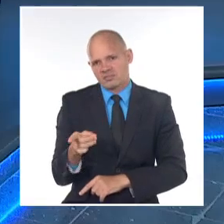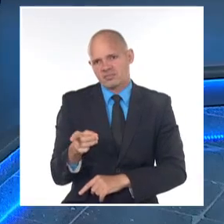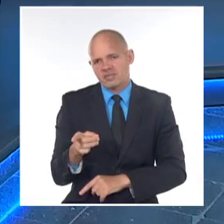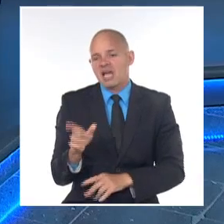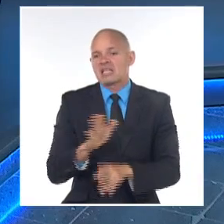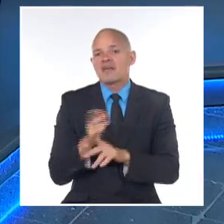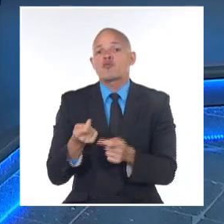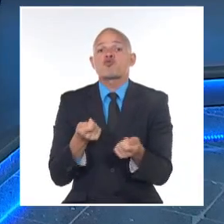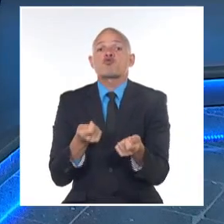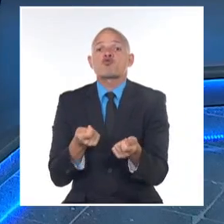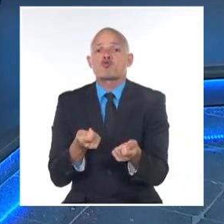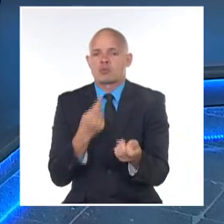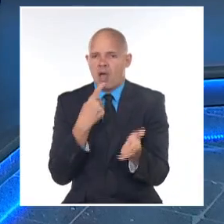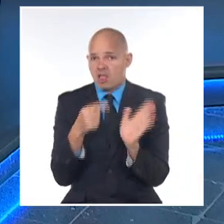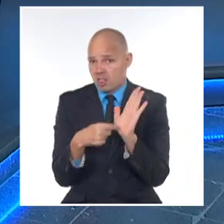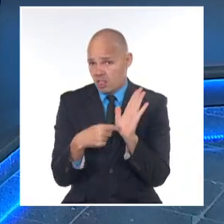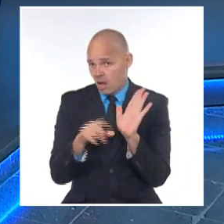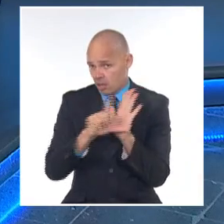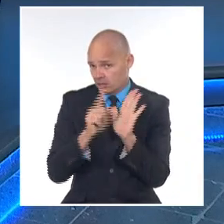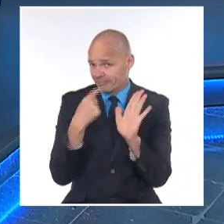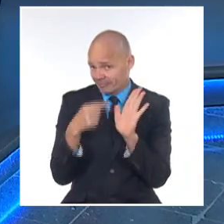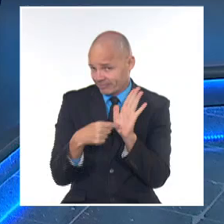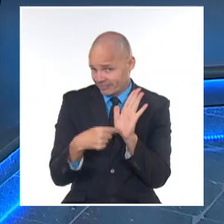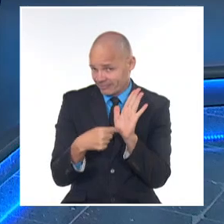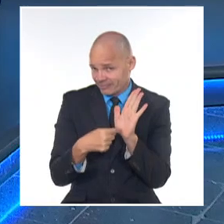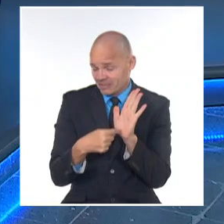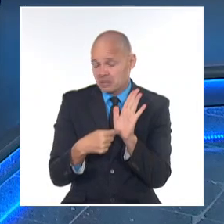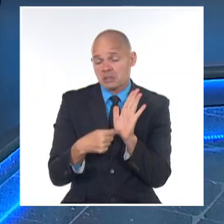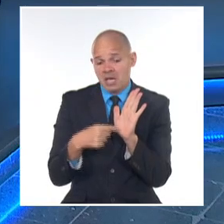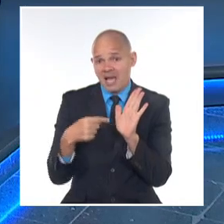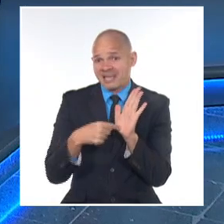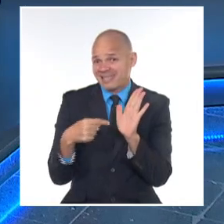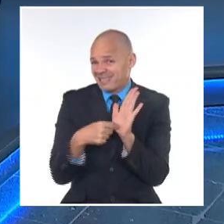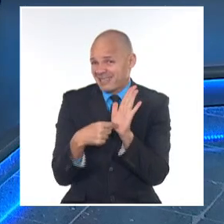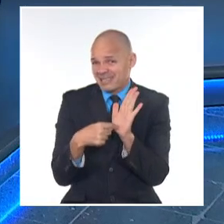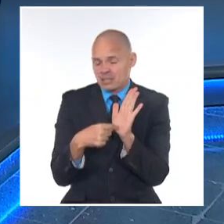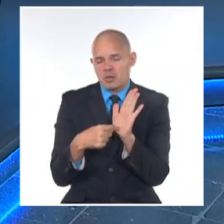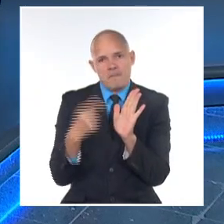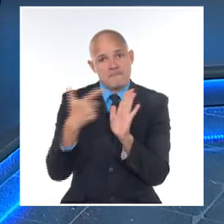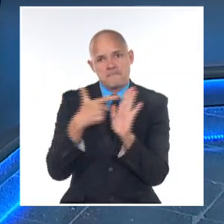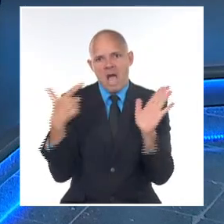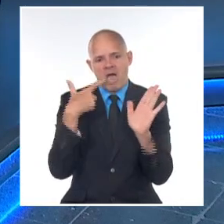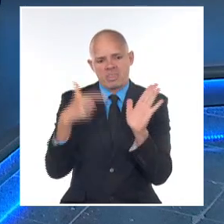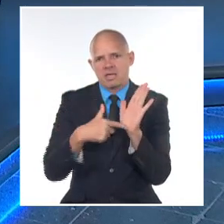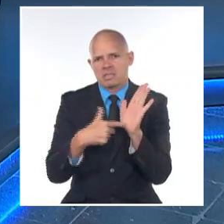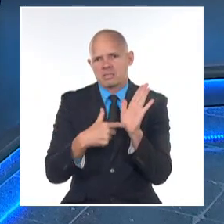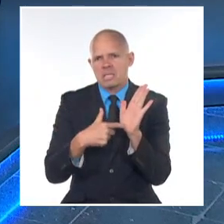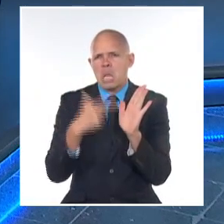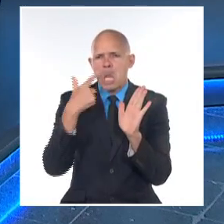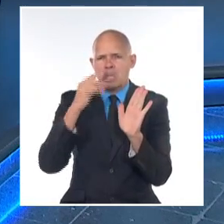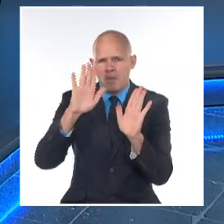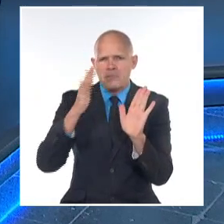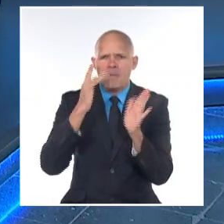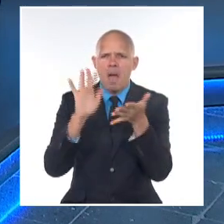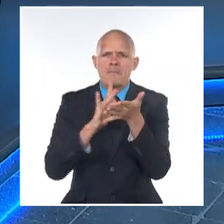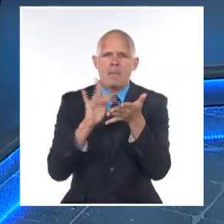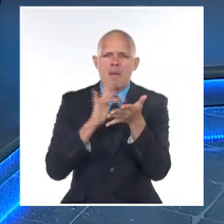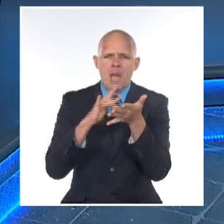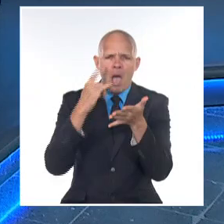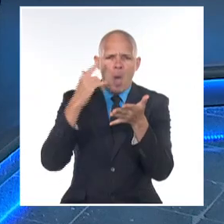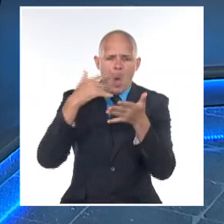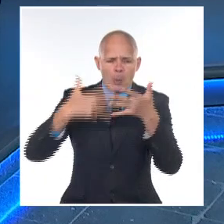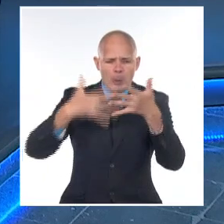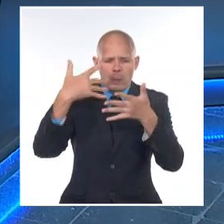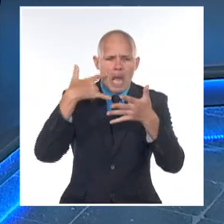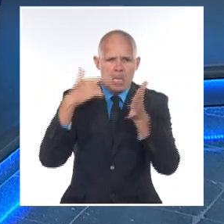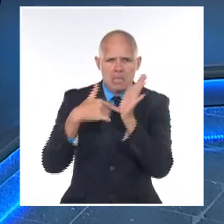tenemos en el código. Lo tenemos en nuestro código, además está tipificado en la mayor parte de las legislaciones. A ver si podemos encontrar rápidamente instigación a delinquir en el Código Penal. Y usted